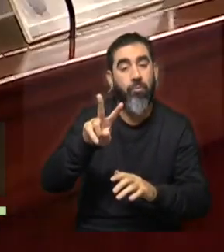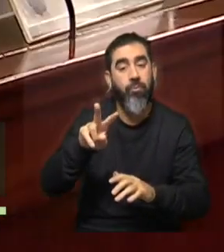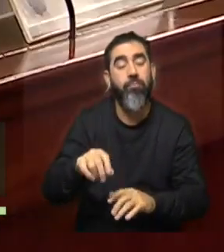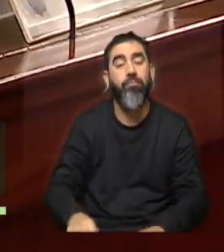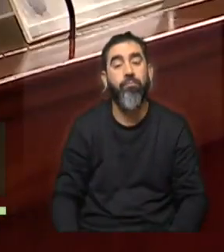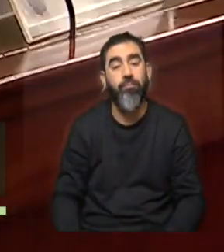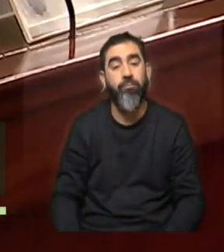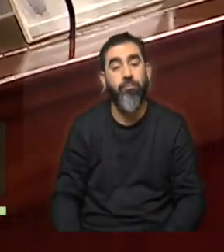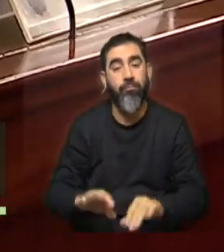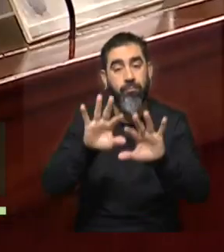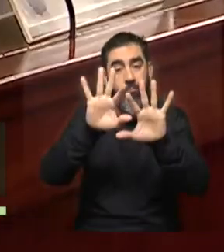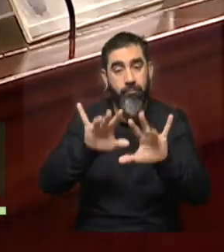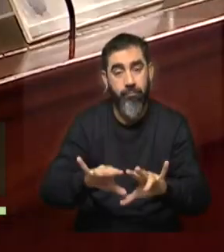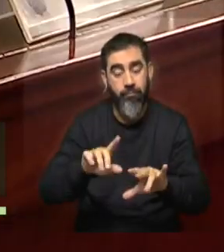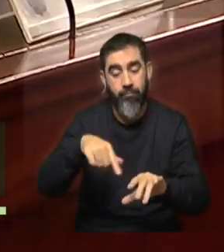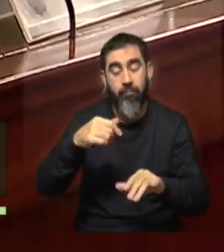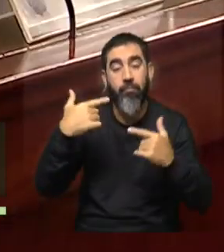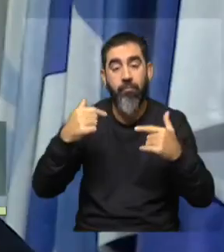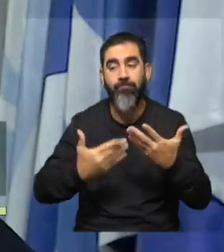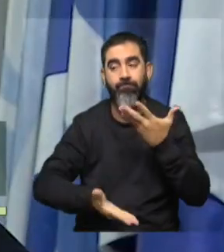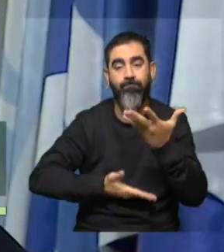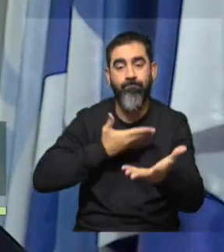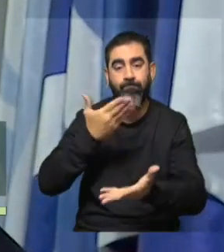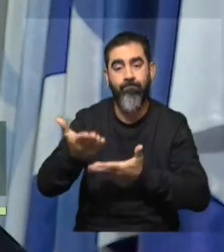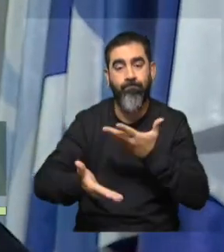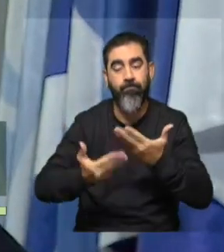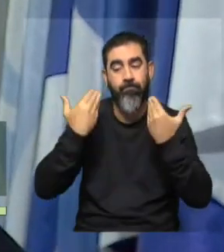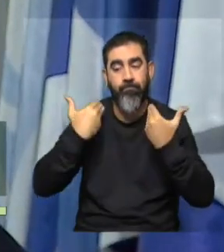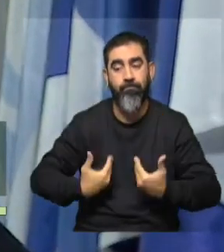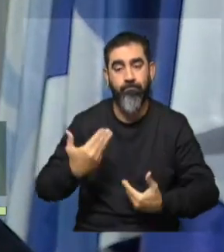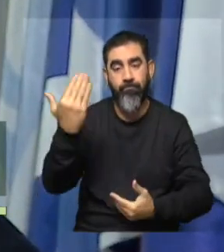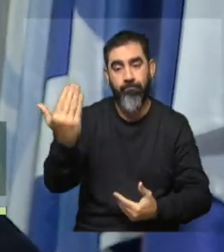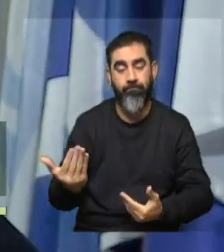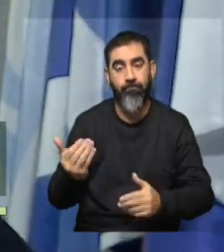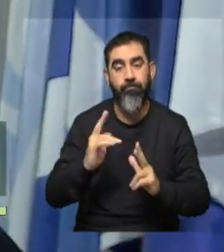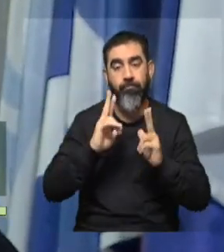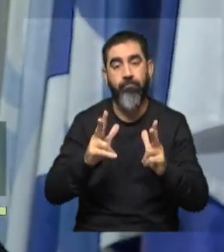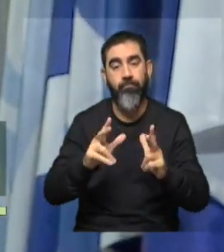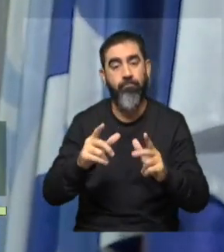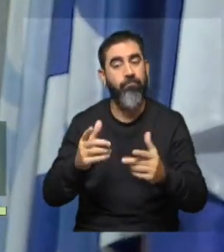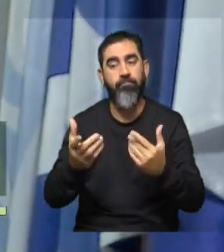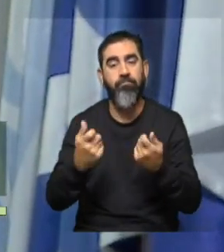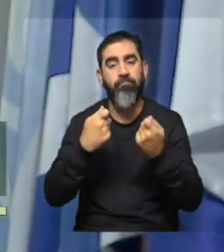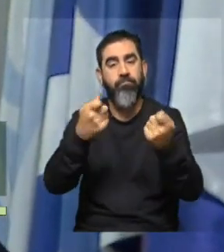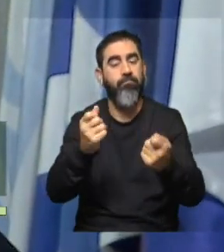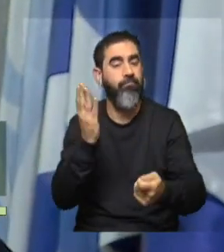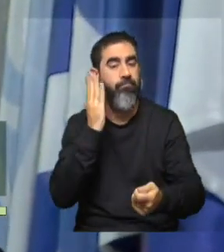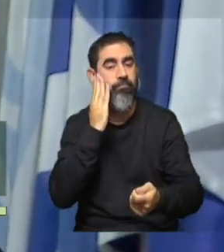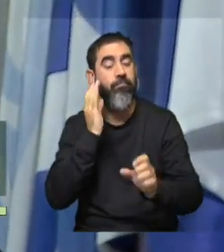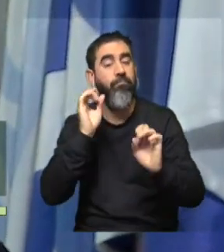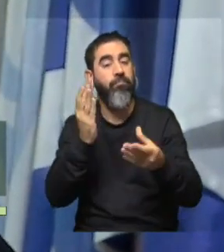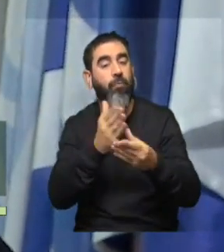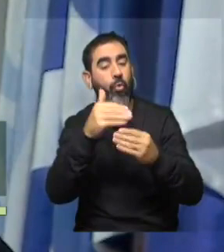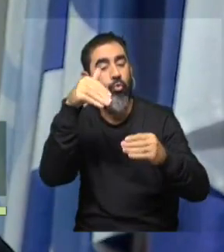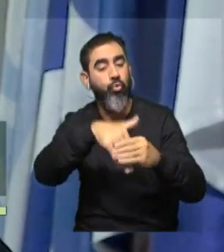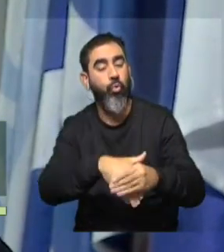ose tras estas cartas el intendente manifestó malestar públicamente por la actitud de Betancourt y dijo que no dio la cara para entregarlas que solamente las dejó en